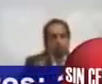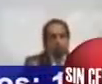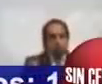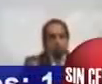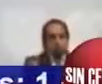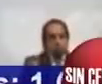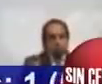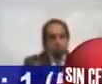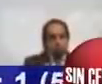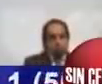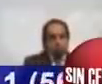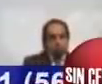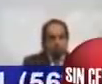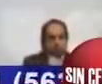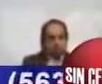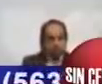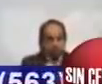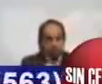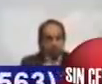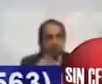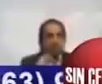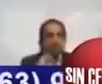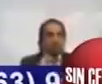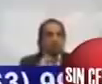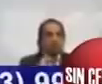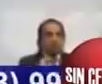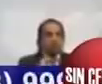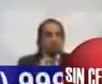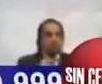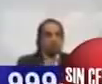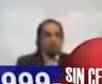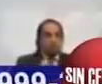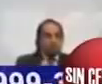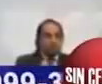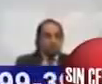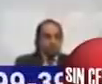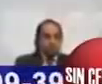Entonces, pues obviamente por el valor,